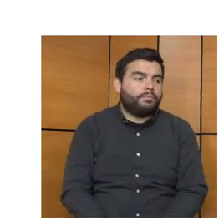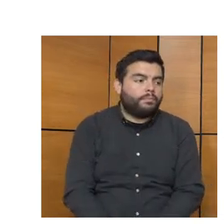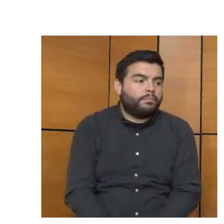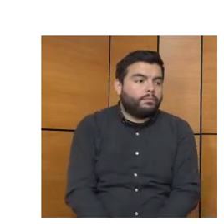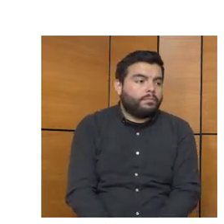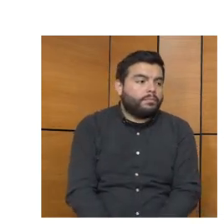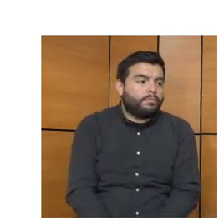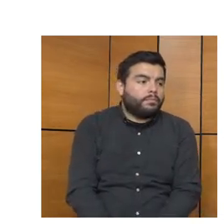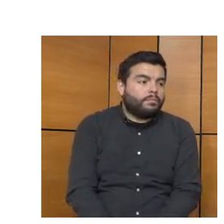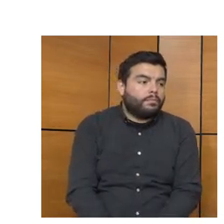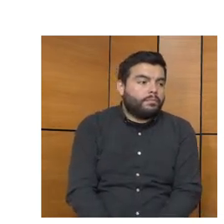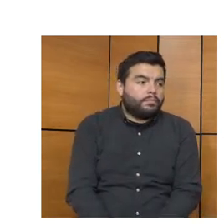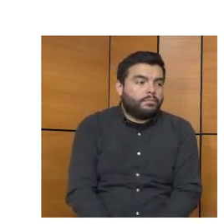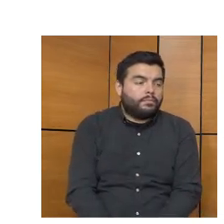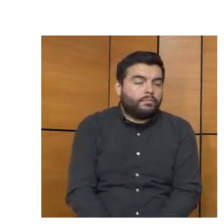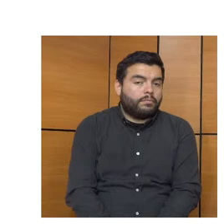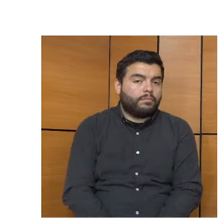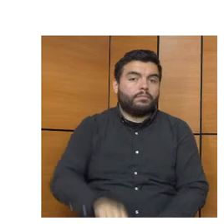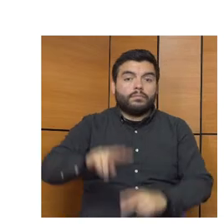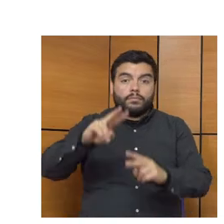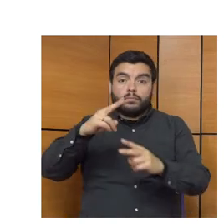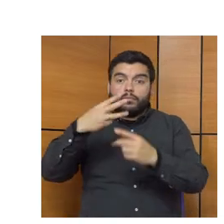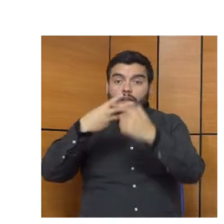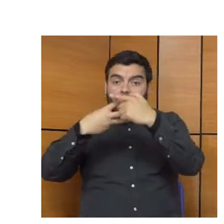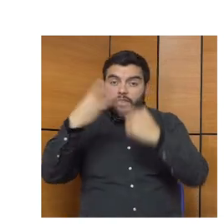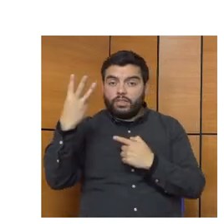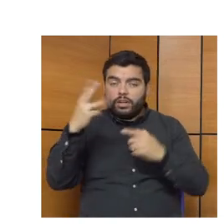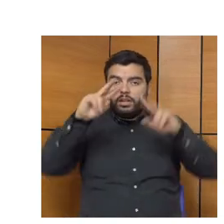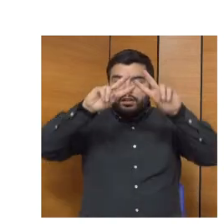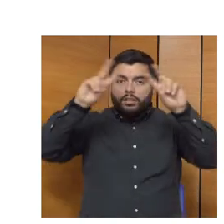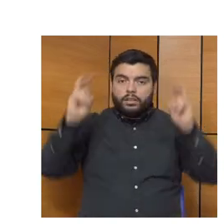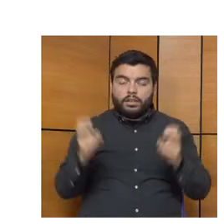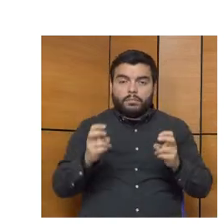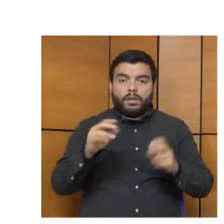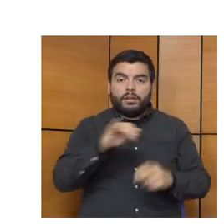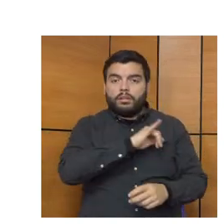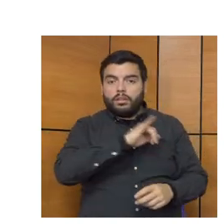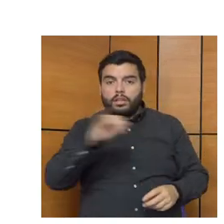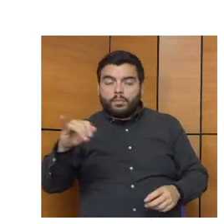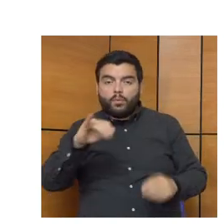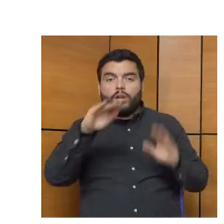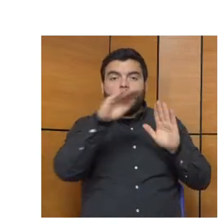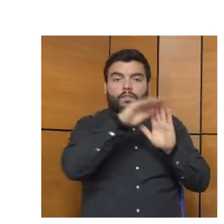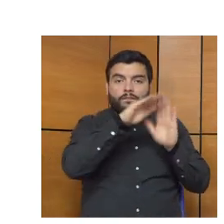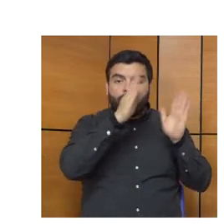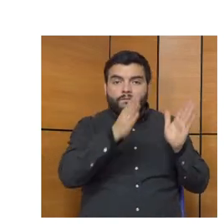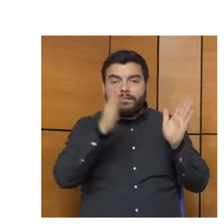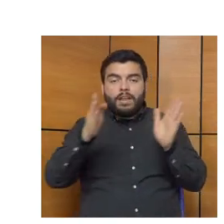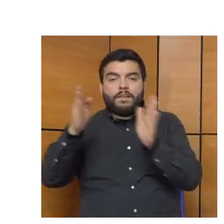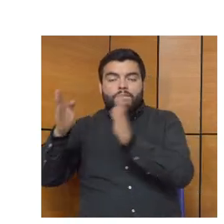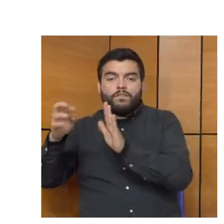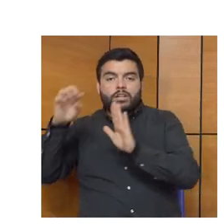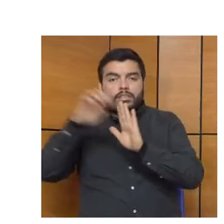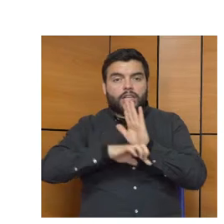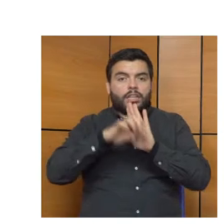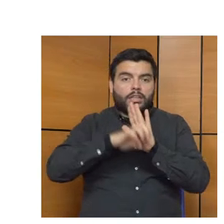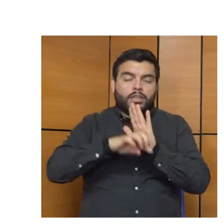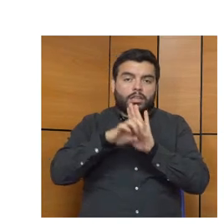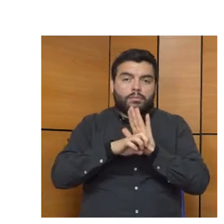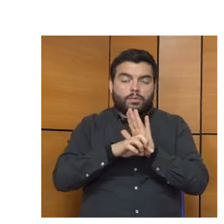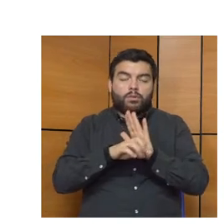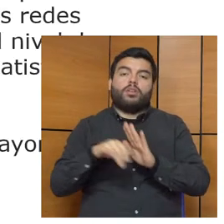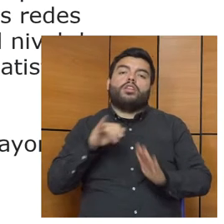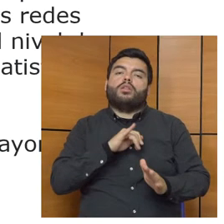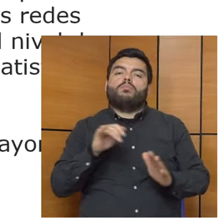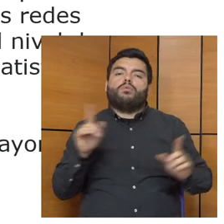Bueno, la agenda son tres temas, una pequeña introducción, muy breve, después vamos a ir directamente a las fases del proyecto y finalmente a unas breves